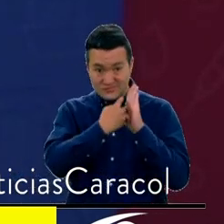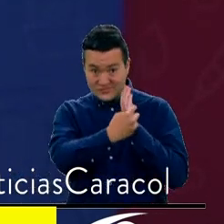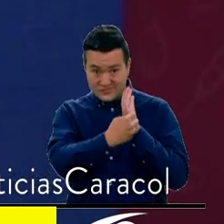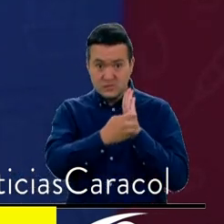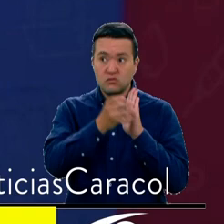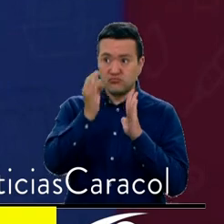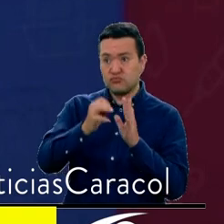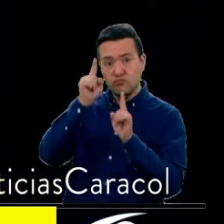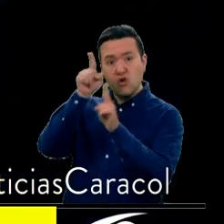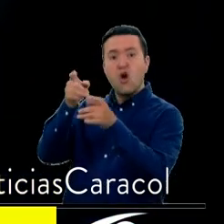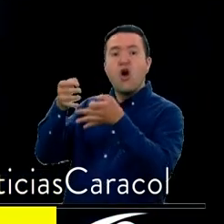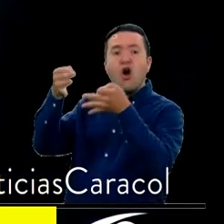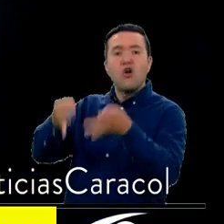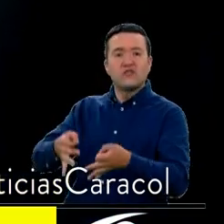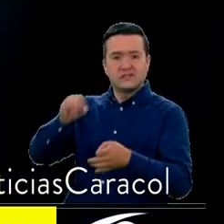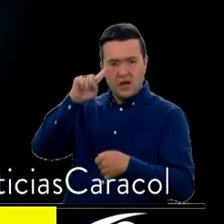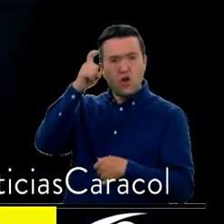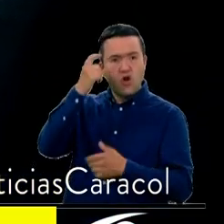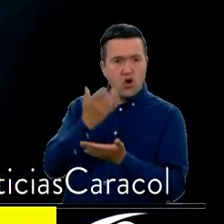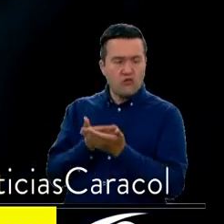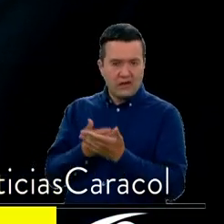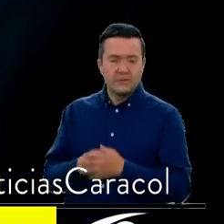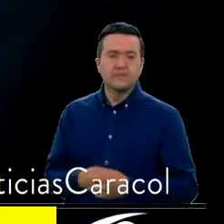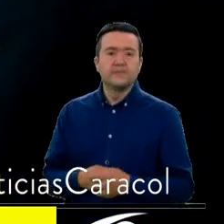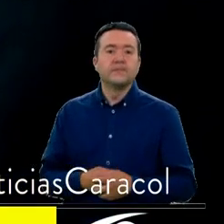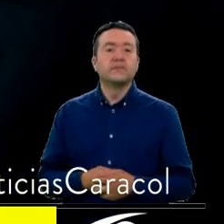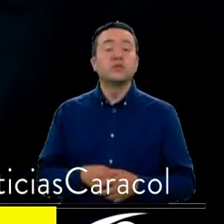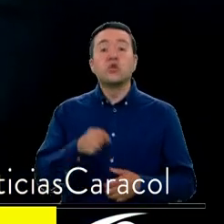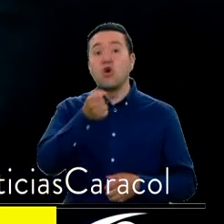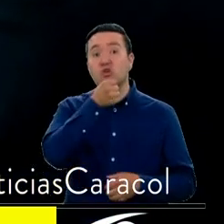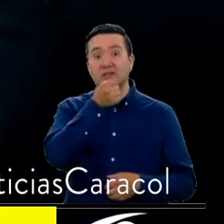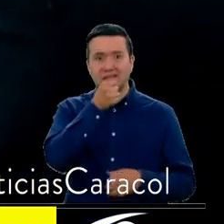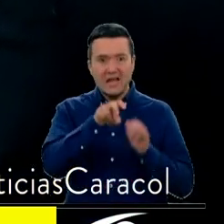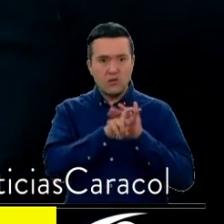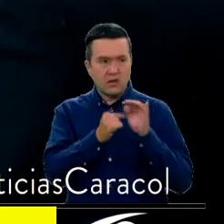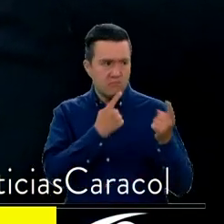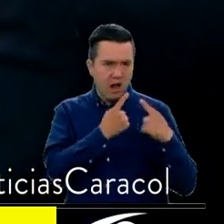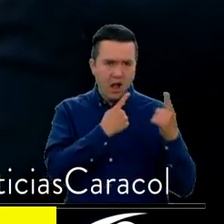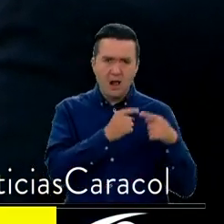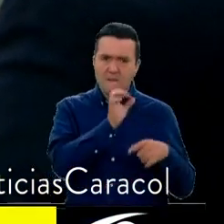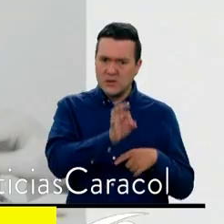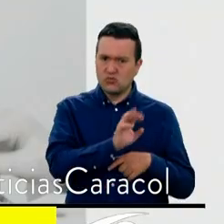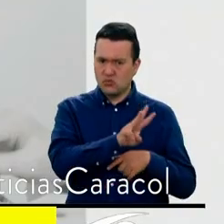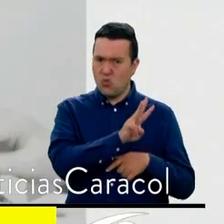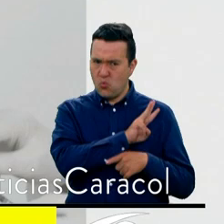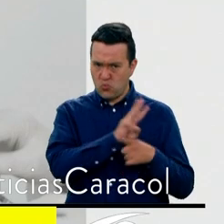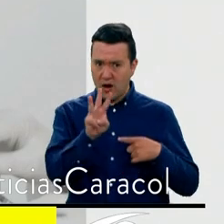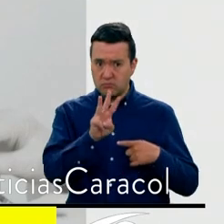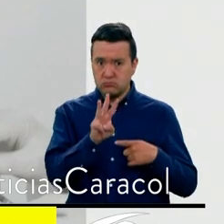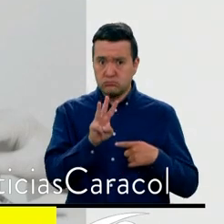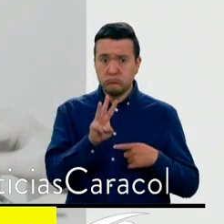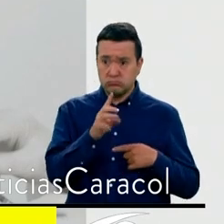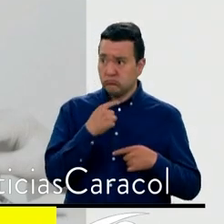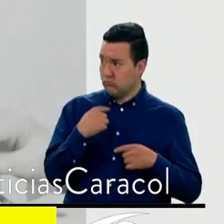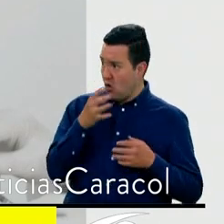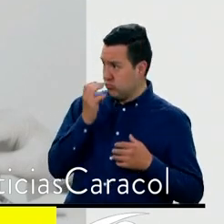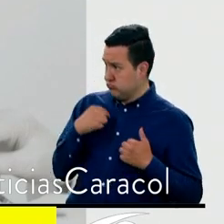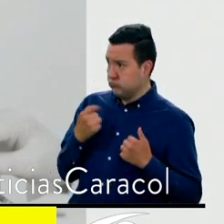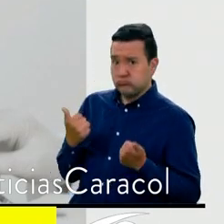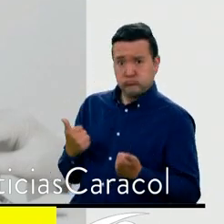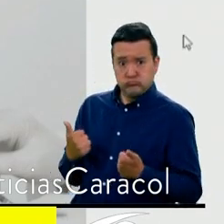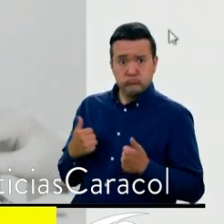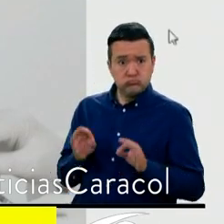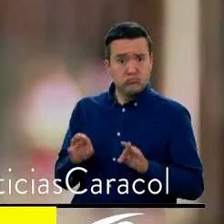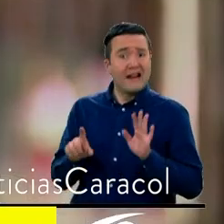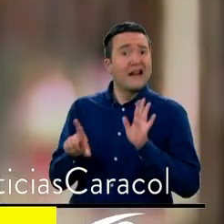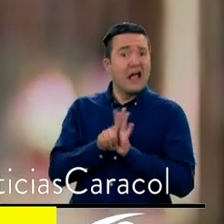canales oficiales. Noticias Caracol habló con el creador del portal web y dice que su servicio está apegado a la ley. Es una iniciativa legal, ya